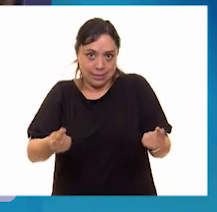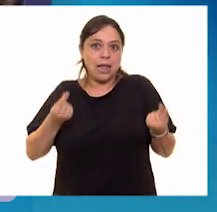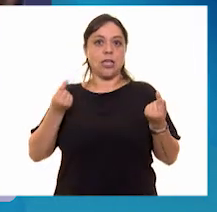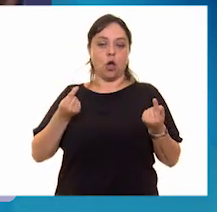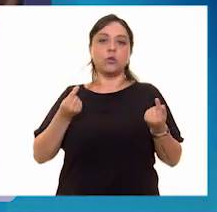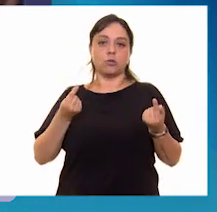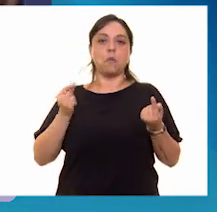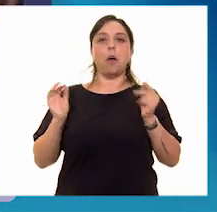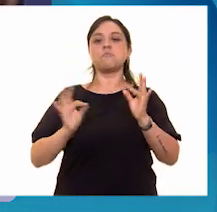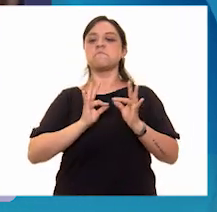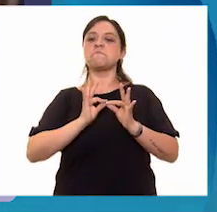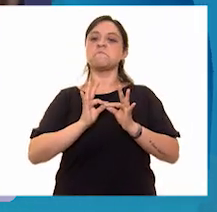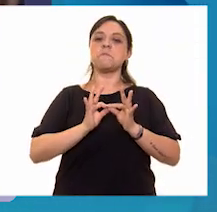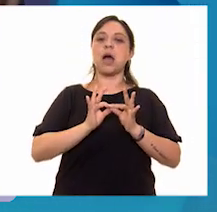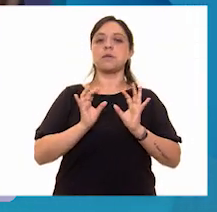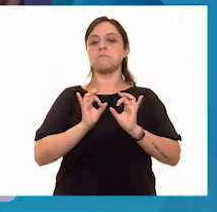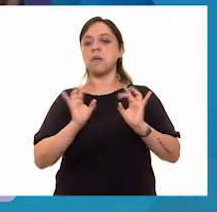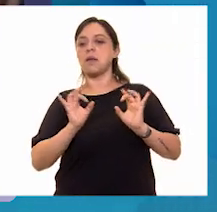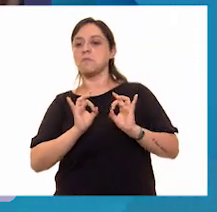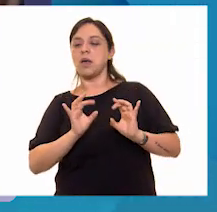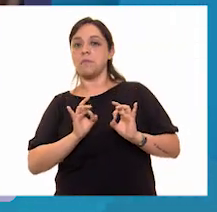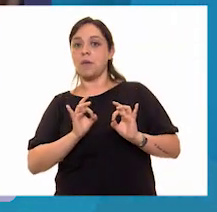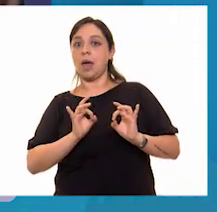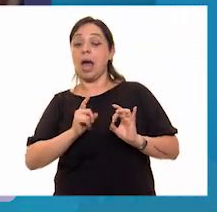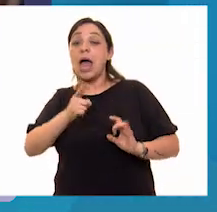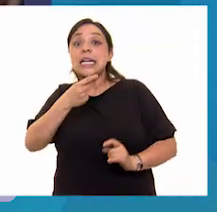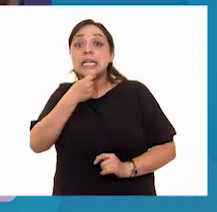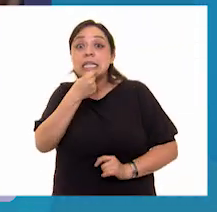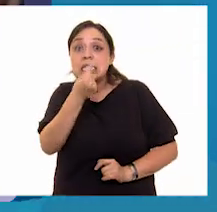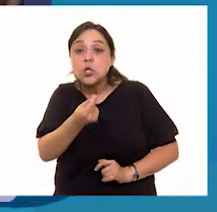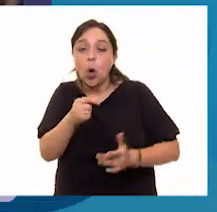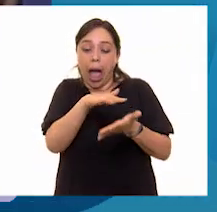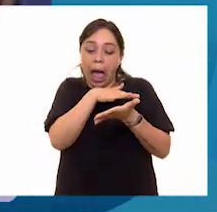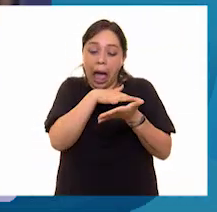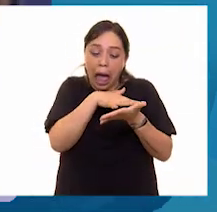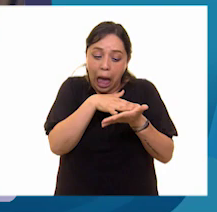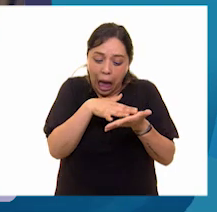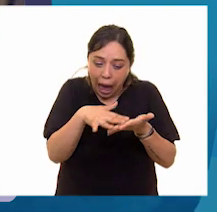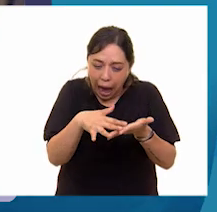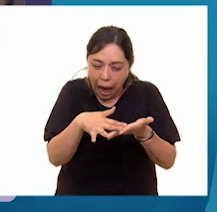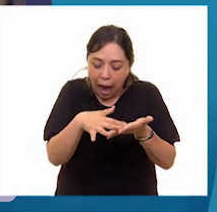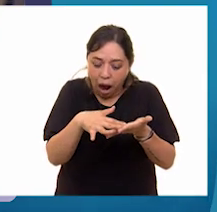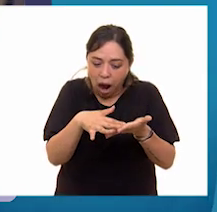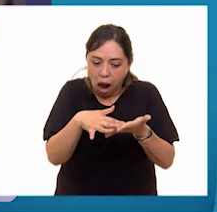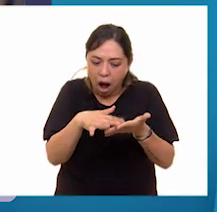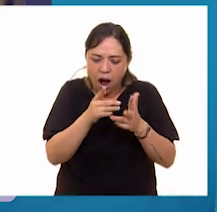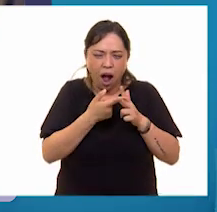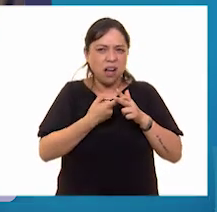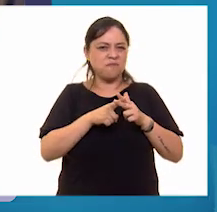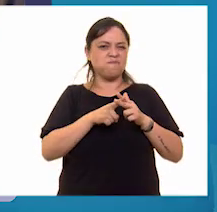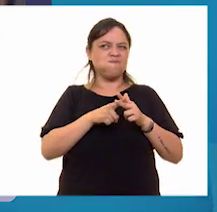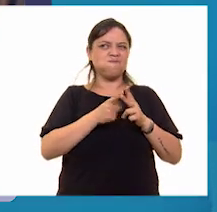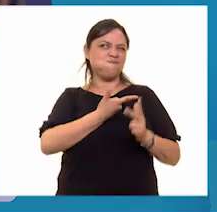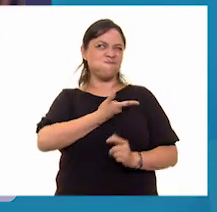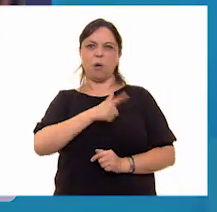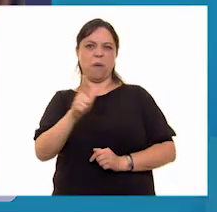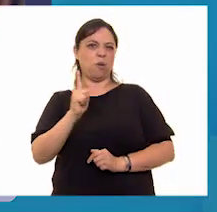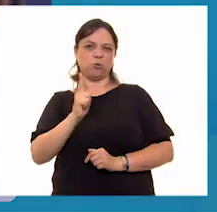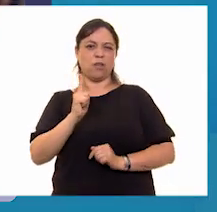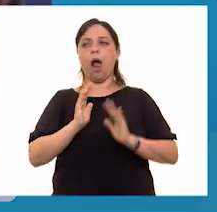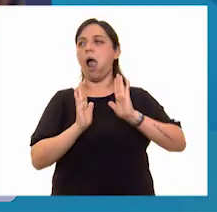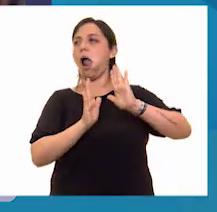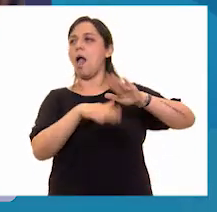un niño no le gusta, le empieza a leer, y si no le gusta, la deja, y hay cosas más importantes en la vida que leer un mal libro, o un libro que no le interesa,